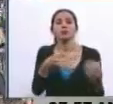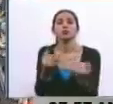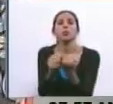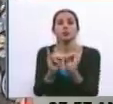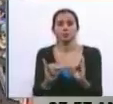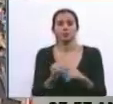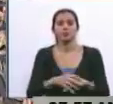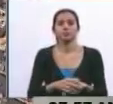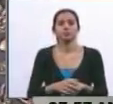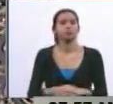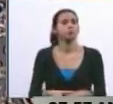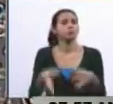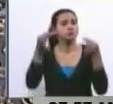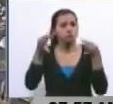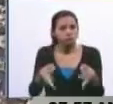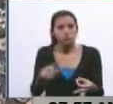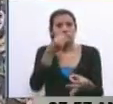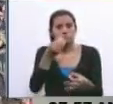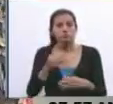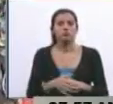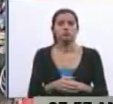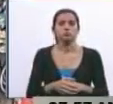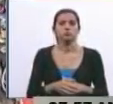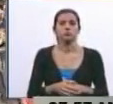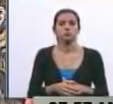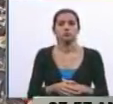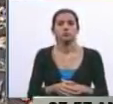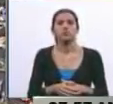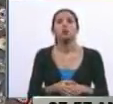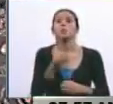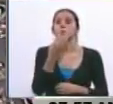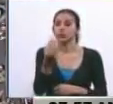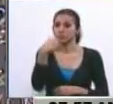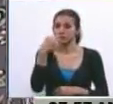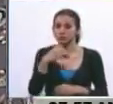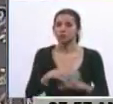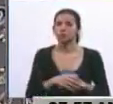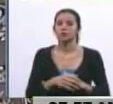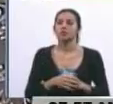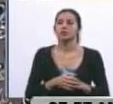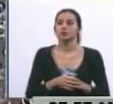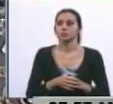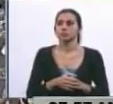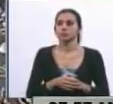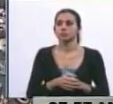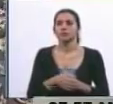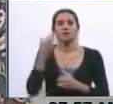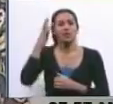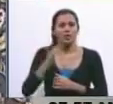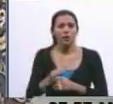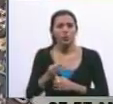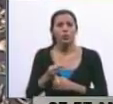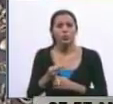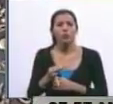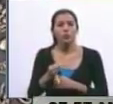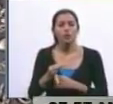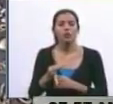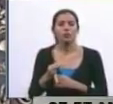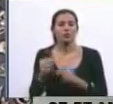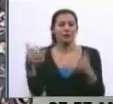Es garantizar la alimentación, pero además la buena alimentación. Yo creo que esta guerra no convencional